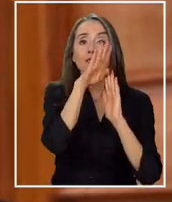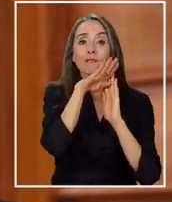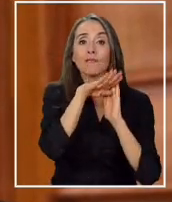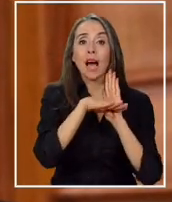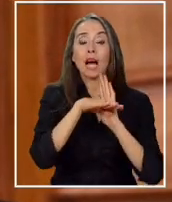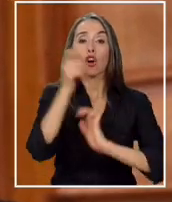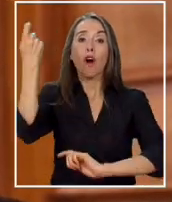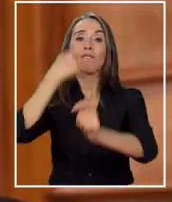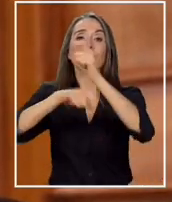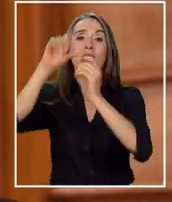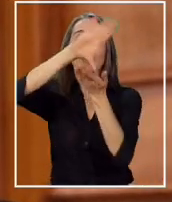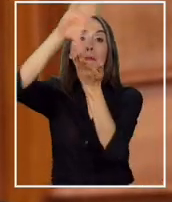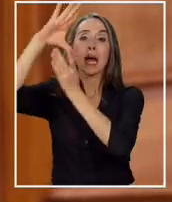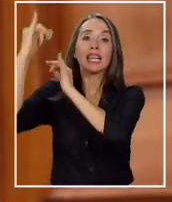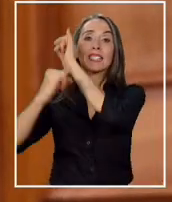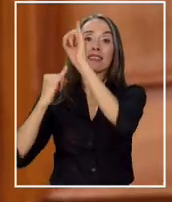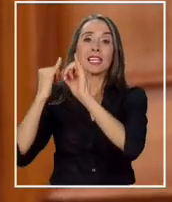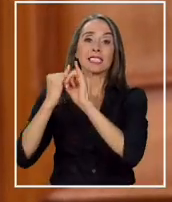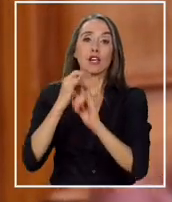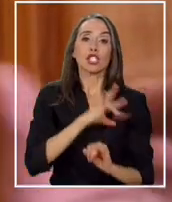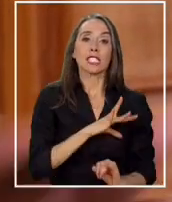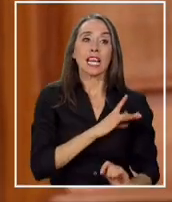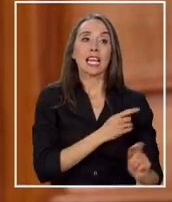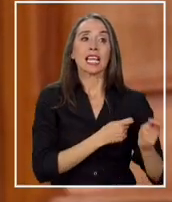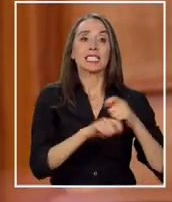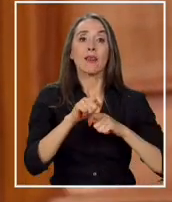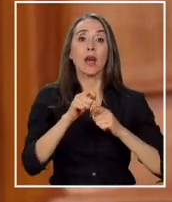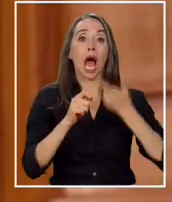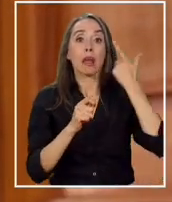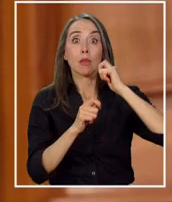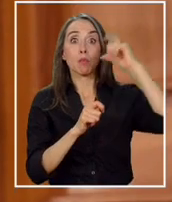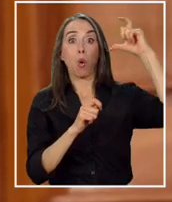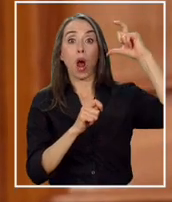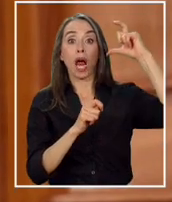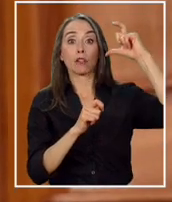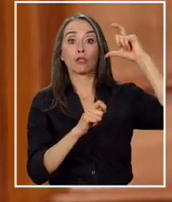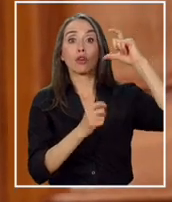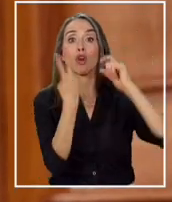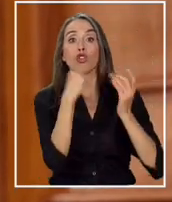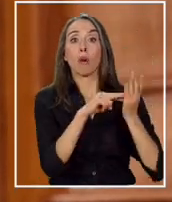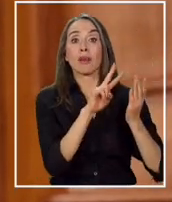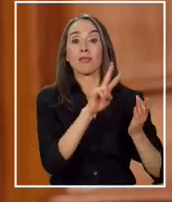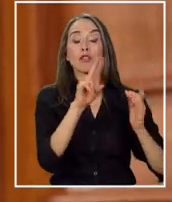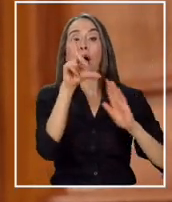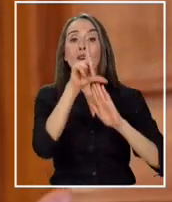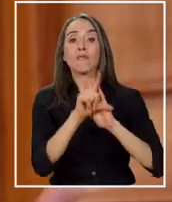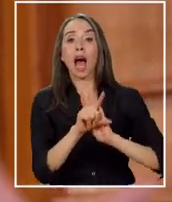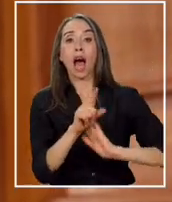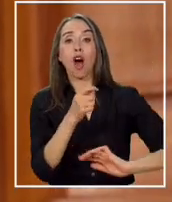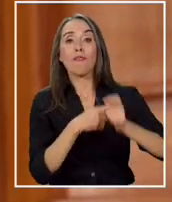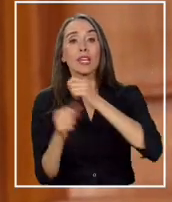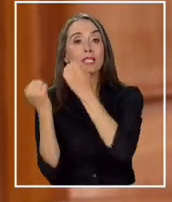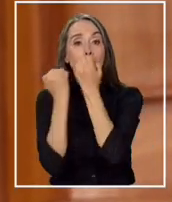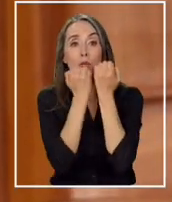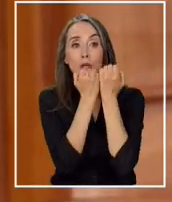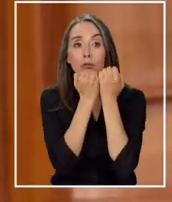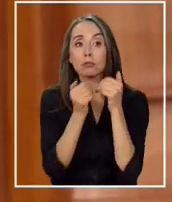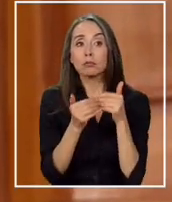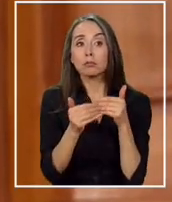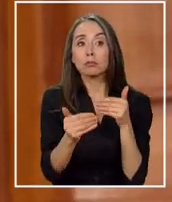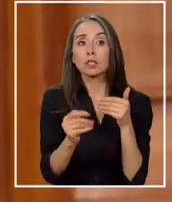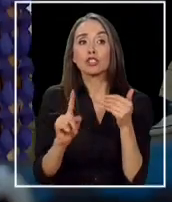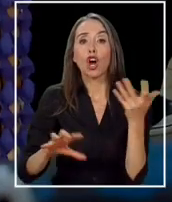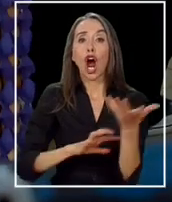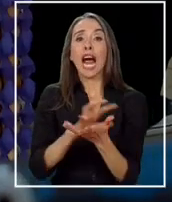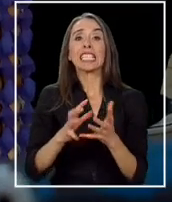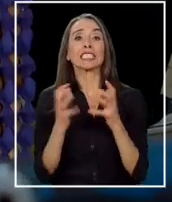precio internacional y local más moderado respecto al año 2022, no avizoramos una